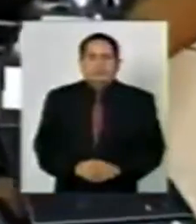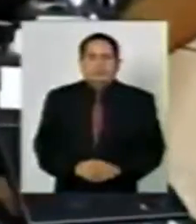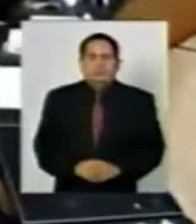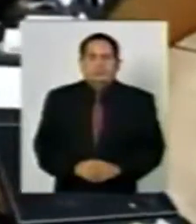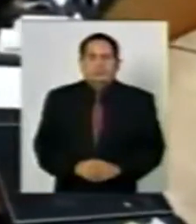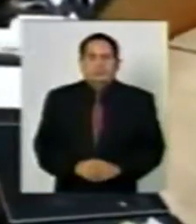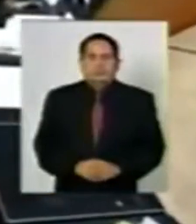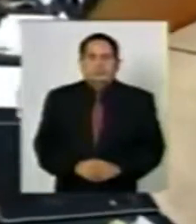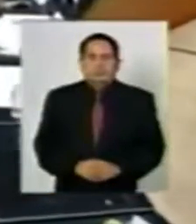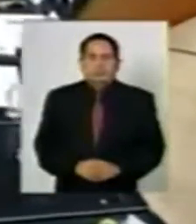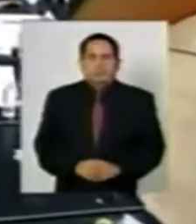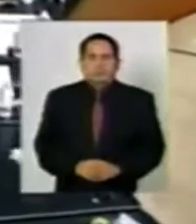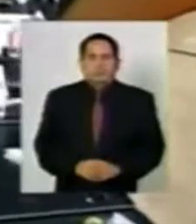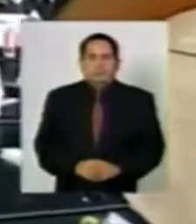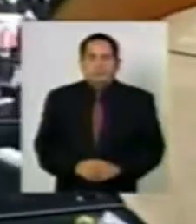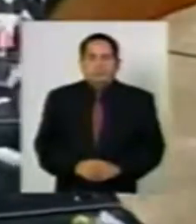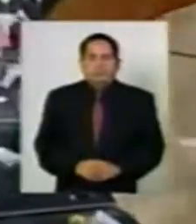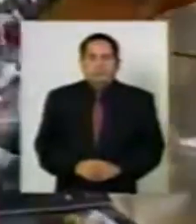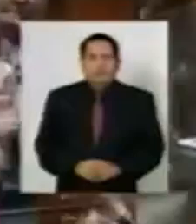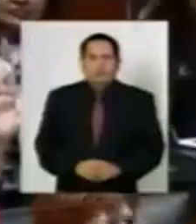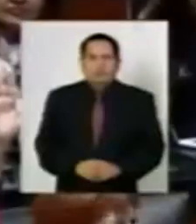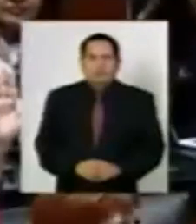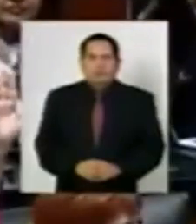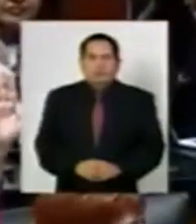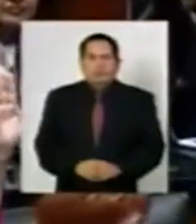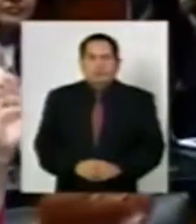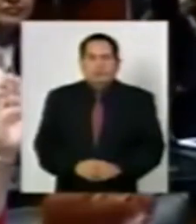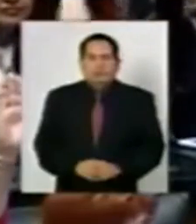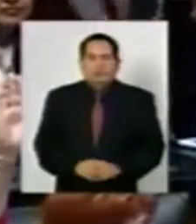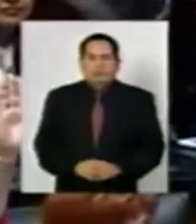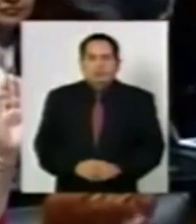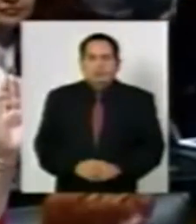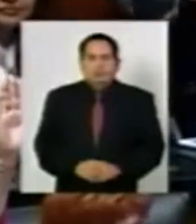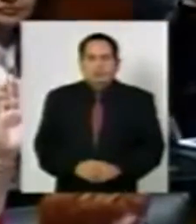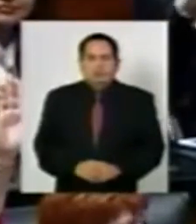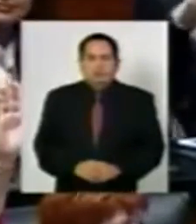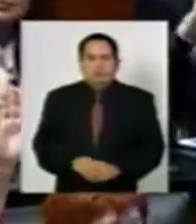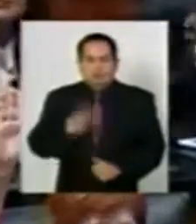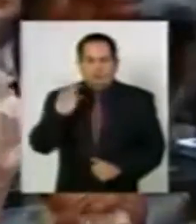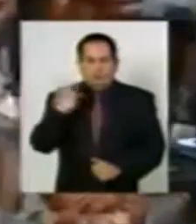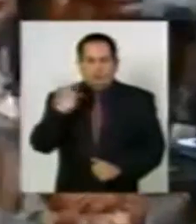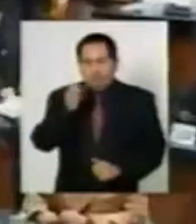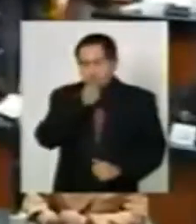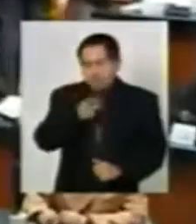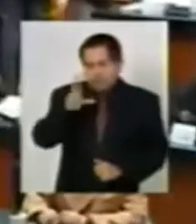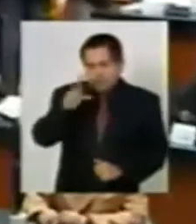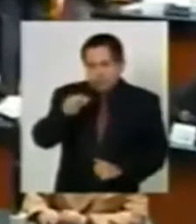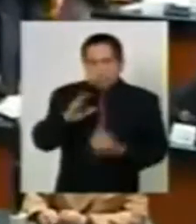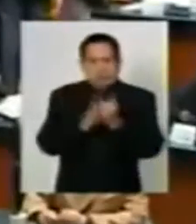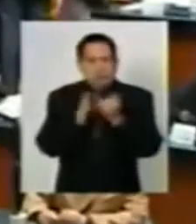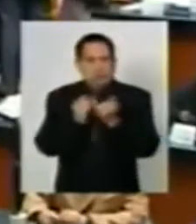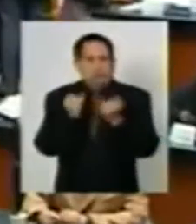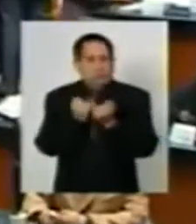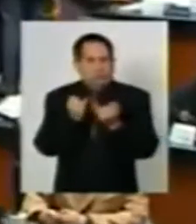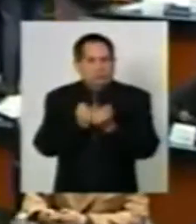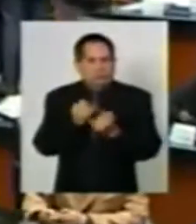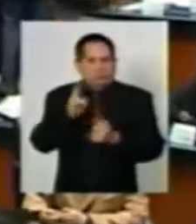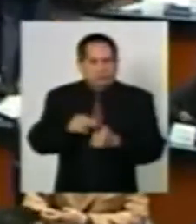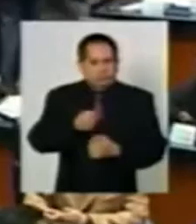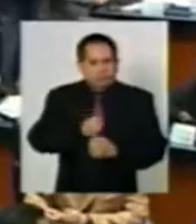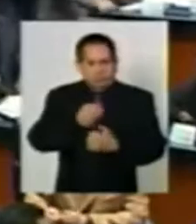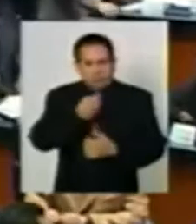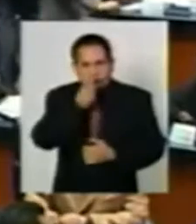si bien las discusiones para la reforma la ley de la vida silvestre y la ley general de biodiversidad se encuentran suspendidas junto con las sesiones